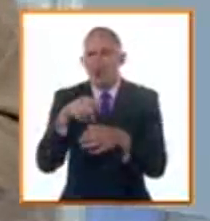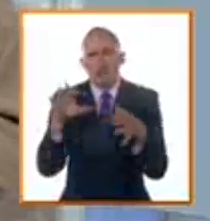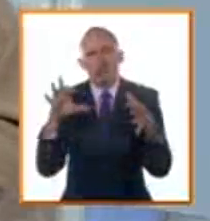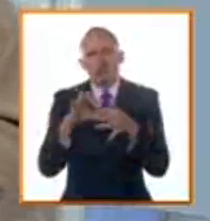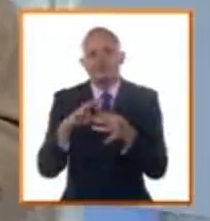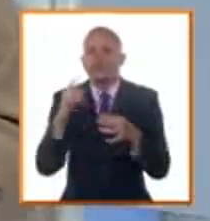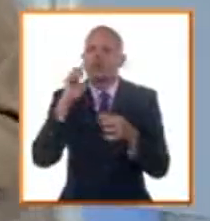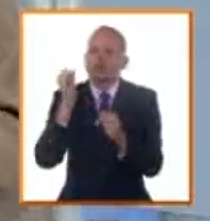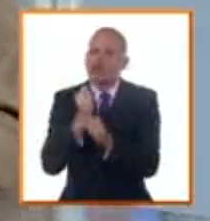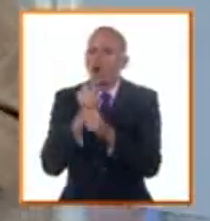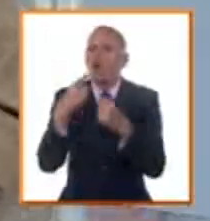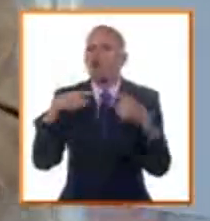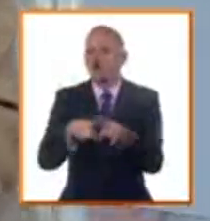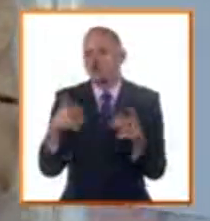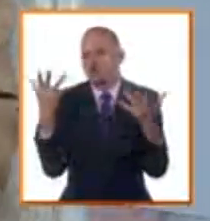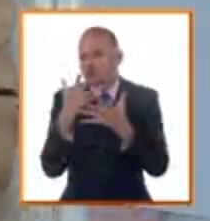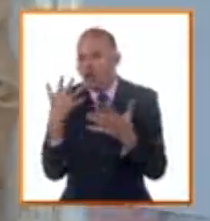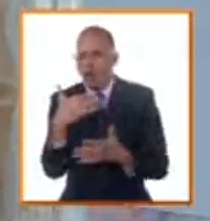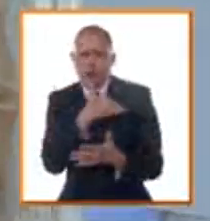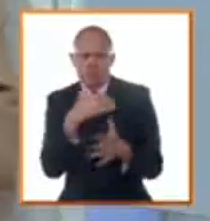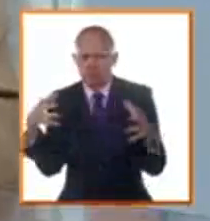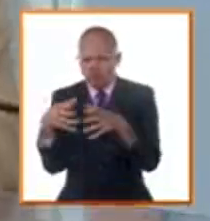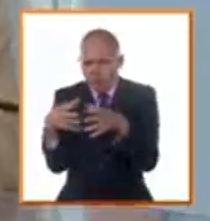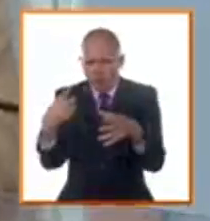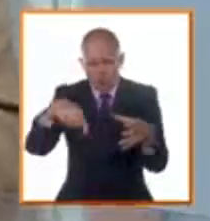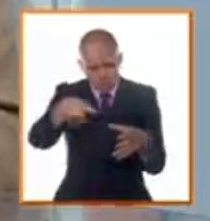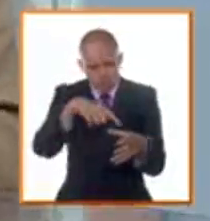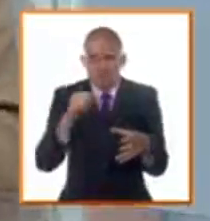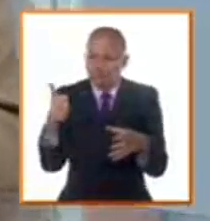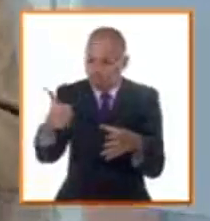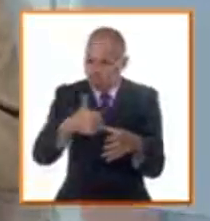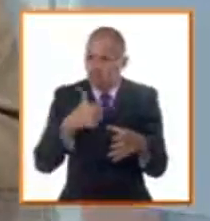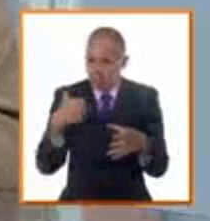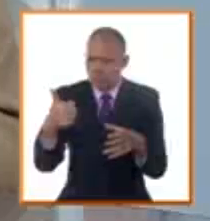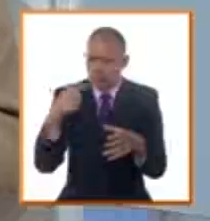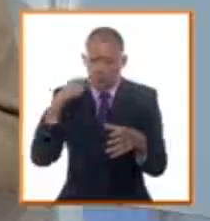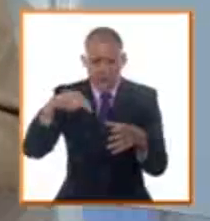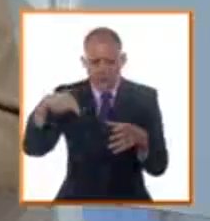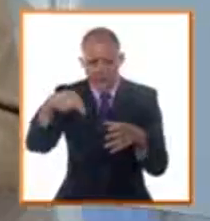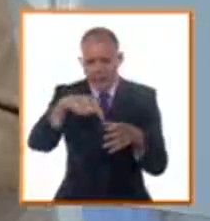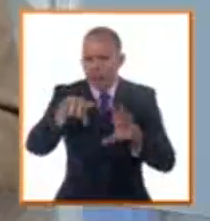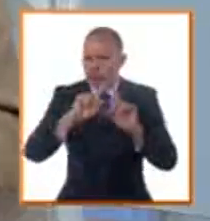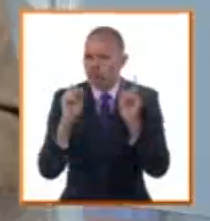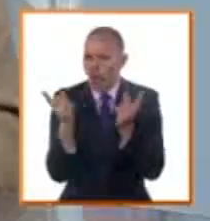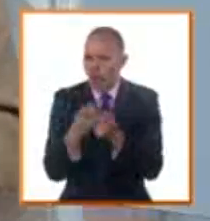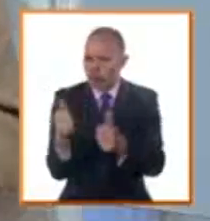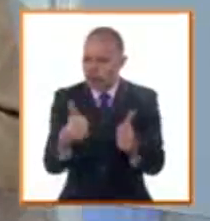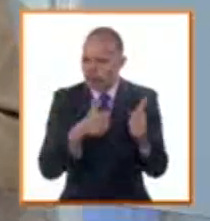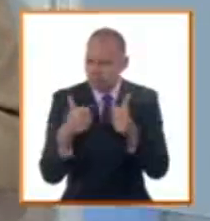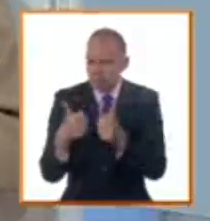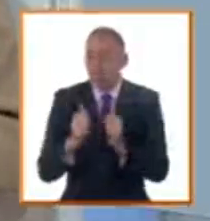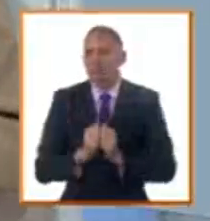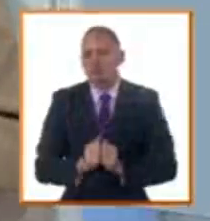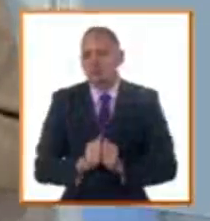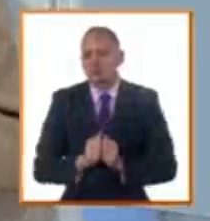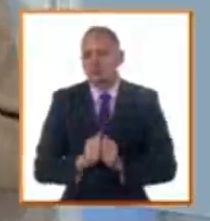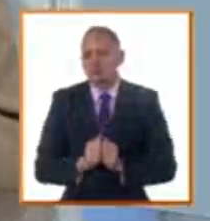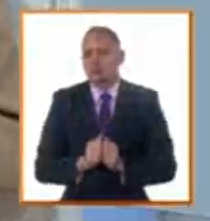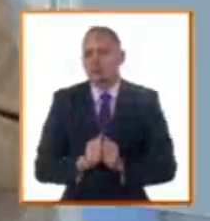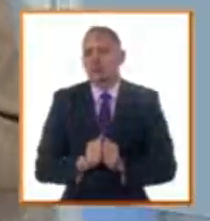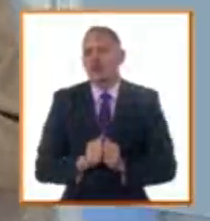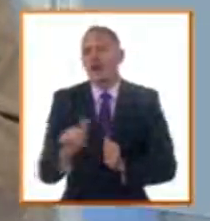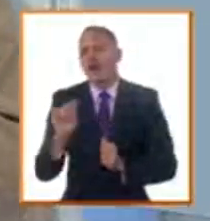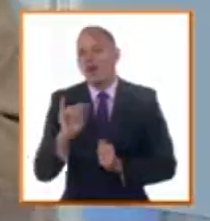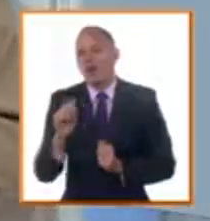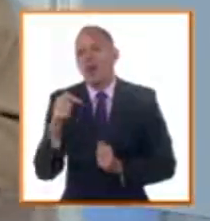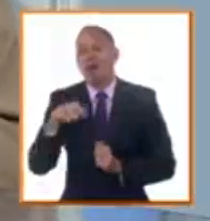sus consejos de defensa provinciales también, no solo de la sede nacional con los órganos de gobierno, el Estado, sino también a partir de cuando se emitan estas